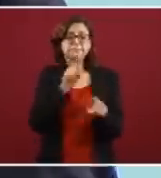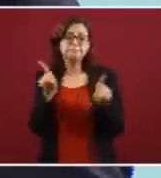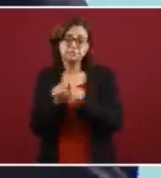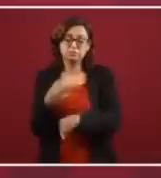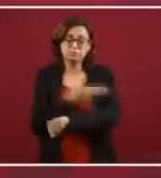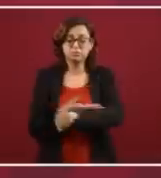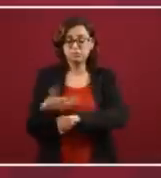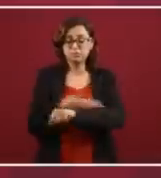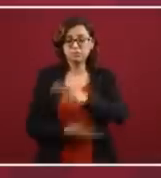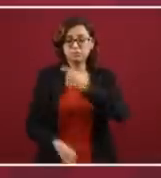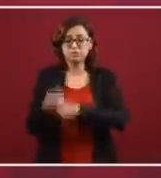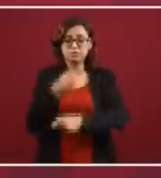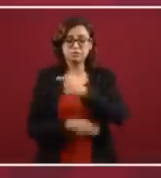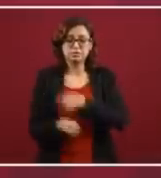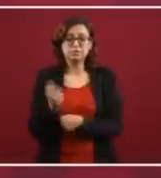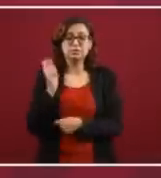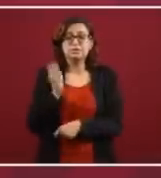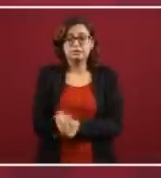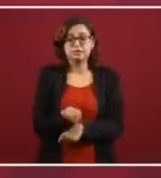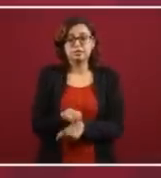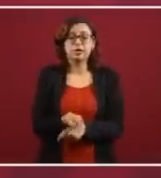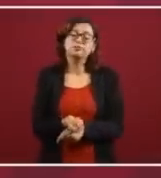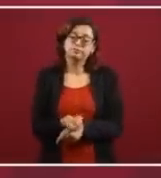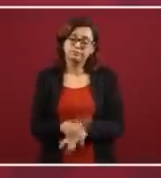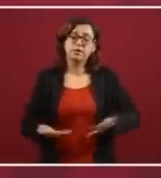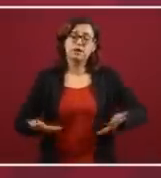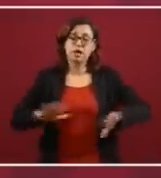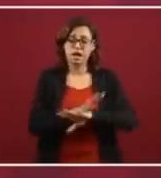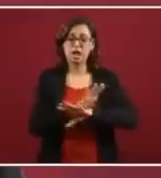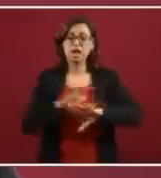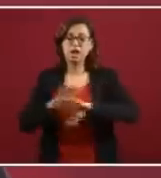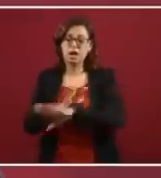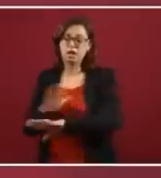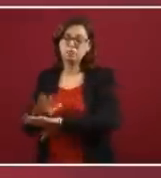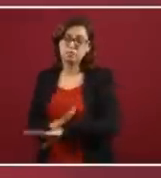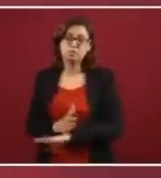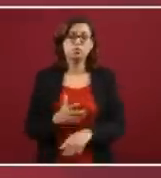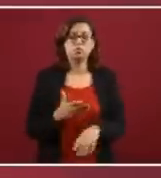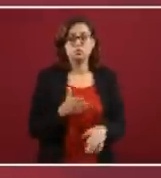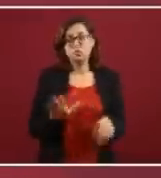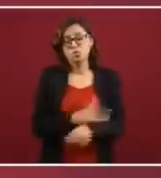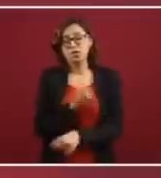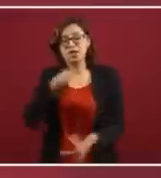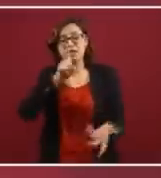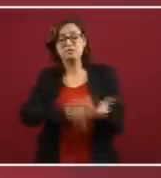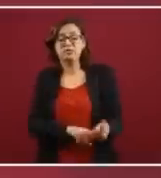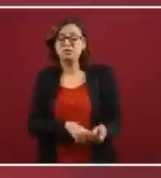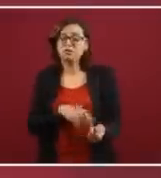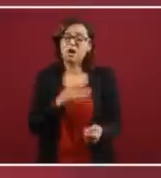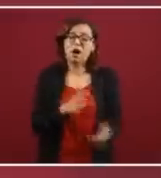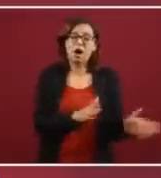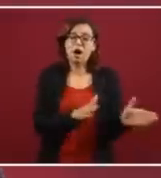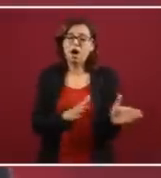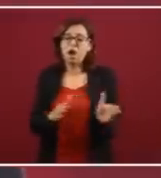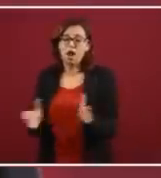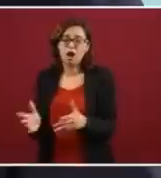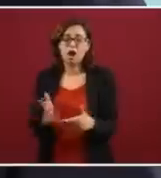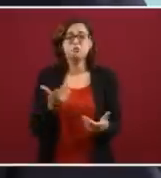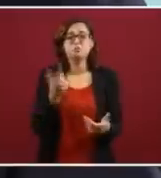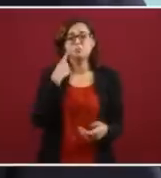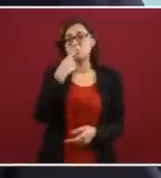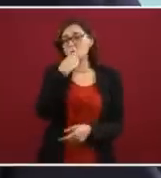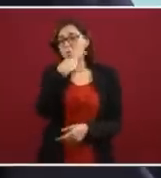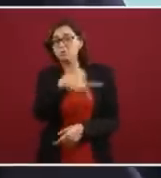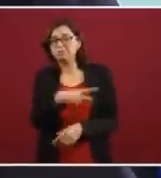gestión, lo cual va a implicar cambios para superar mucho de la burocracia y la discrecionalidad que ya se ha registrado